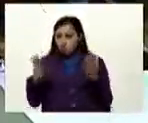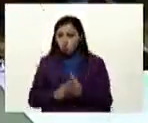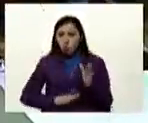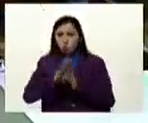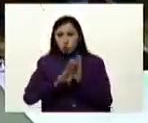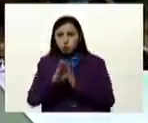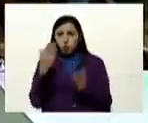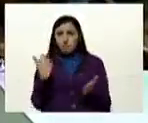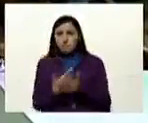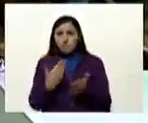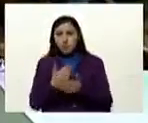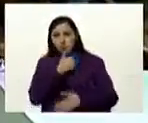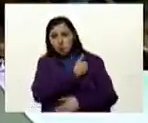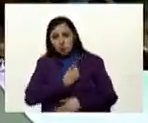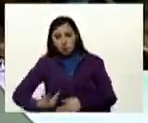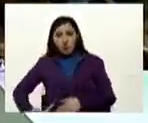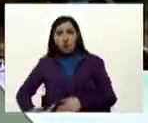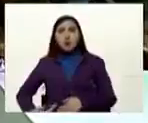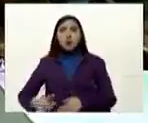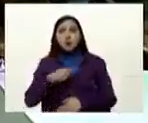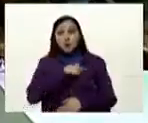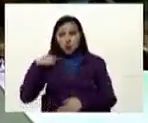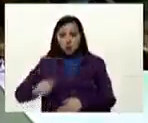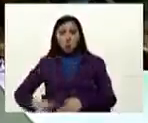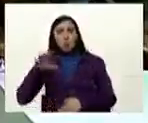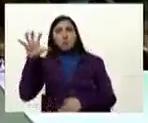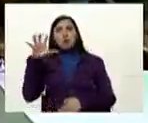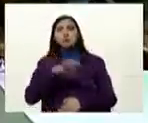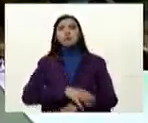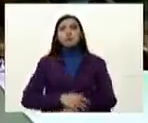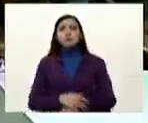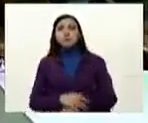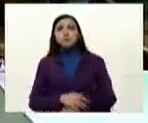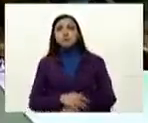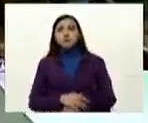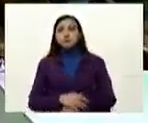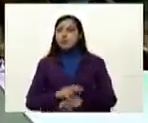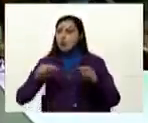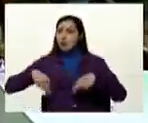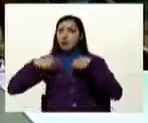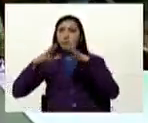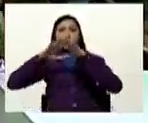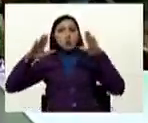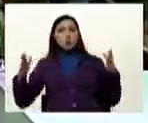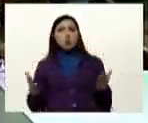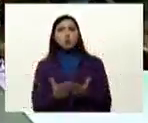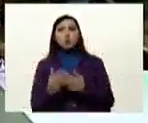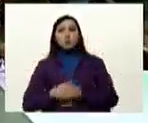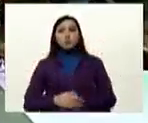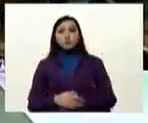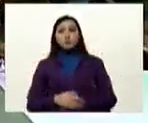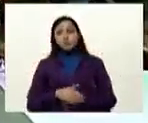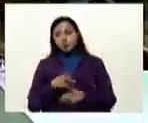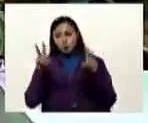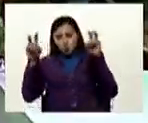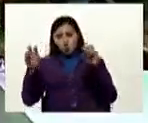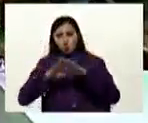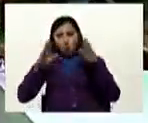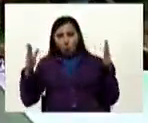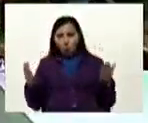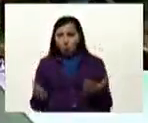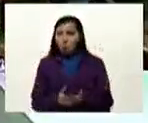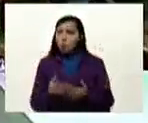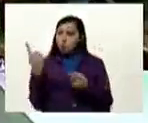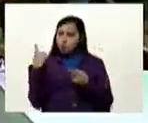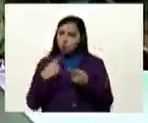por el presidente Xi Jinping. China a la vanguardia del mundo, por un mundo nuevo. Otro